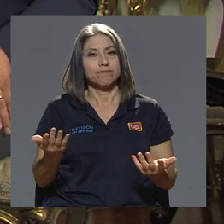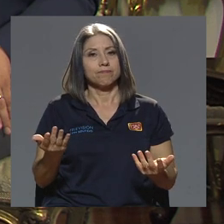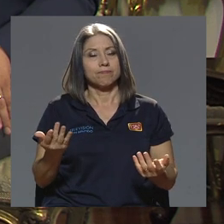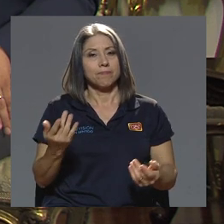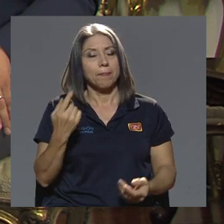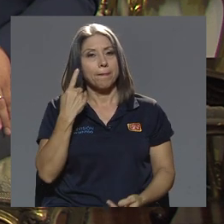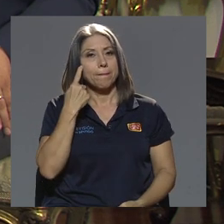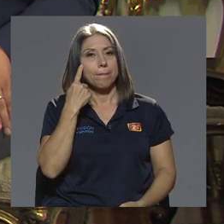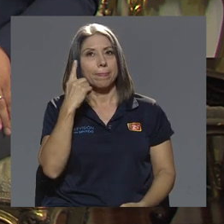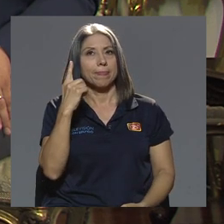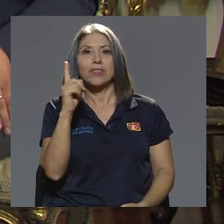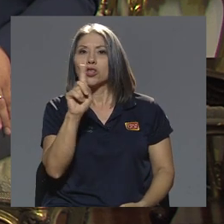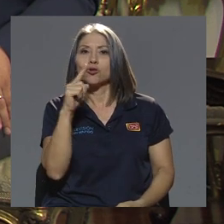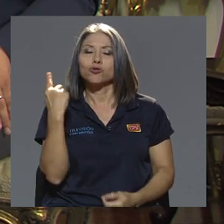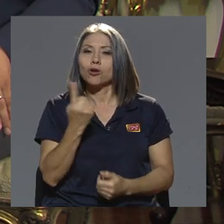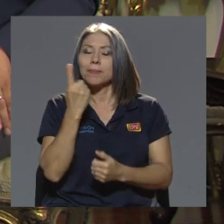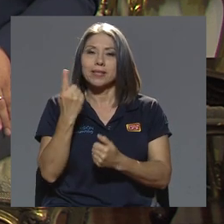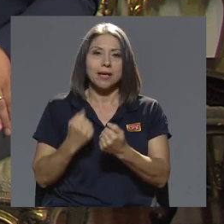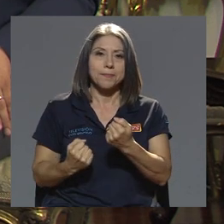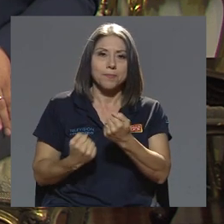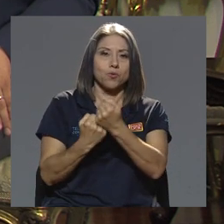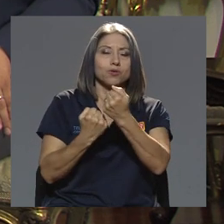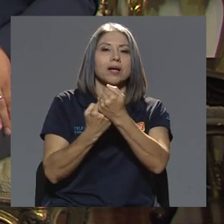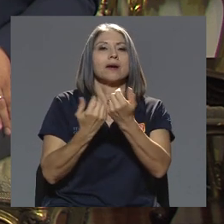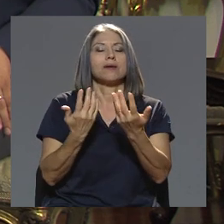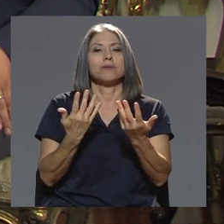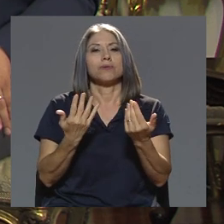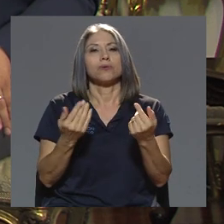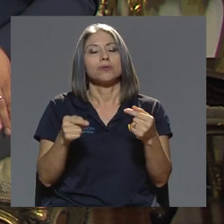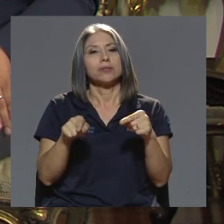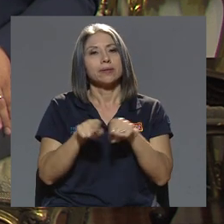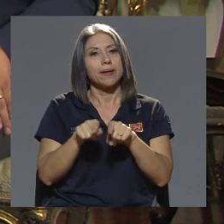para no solo para apoyarlo, sino